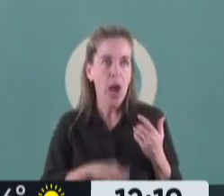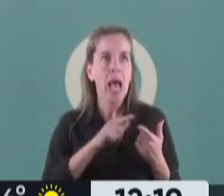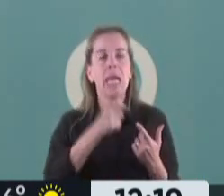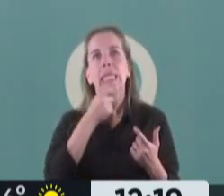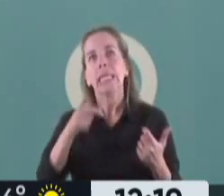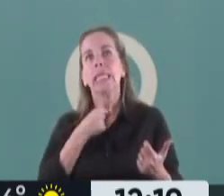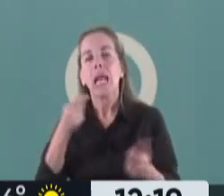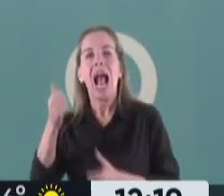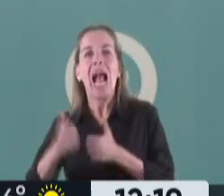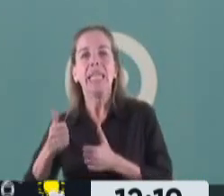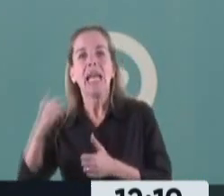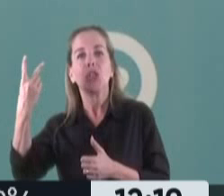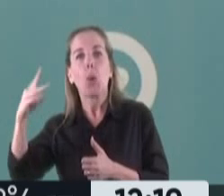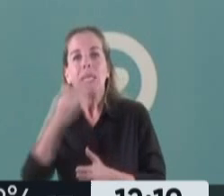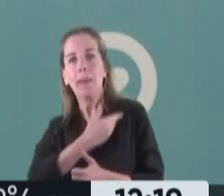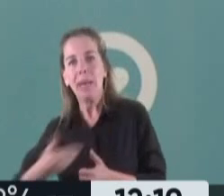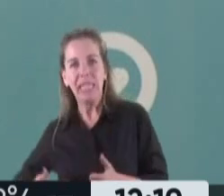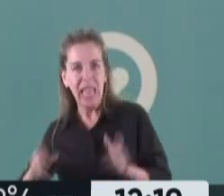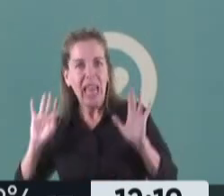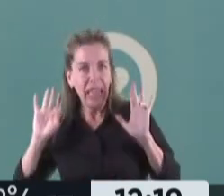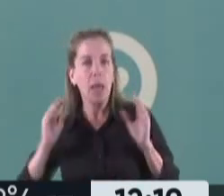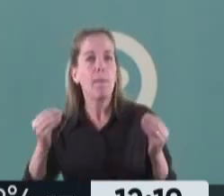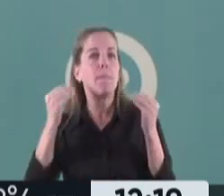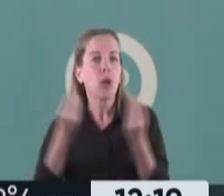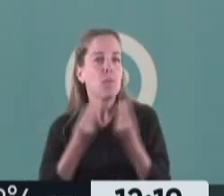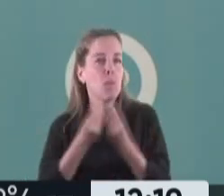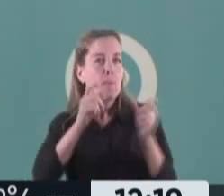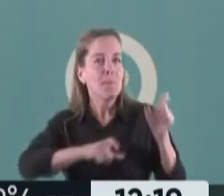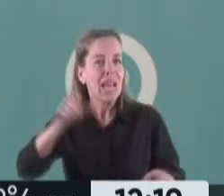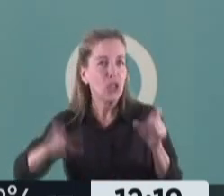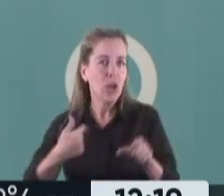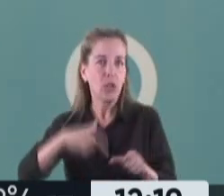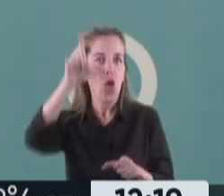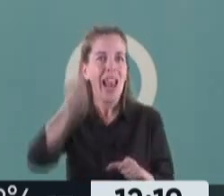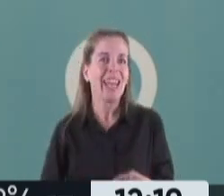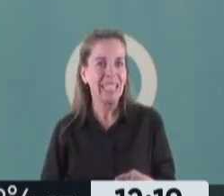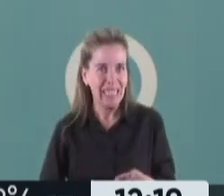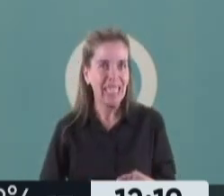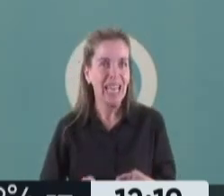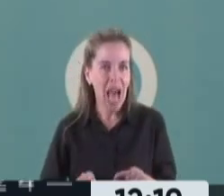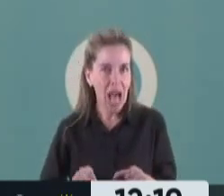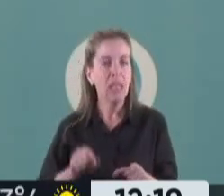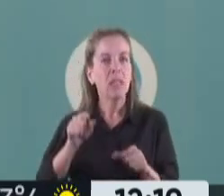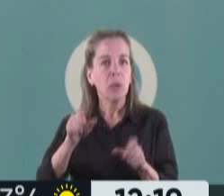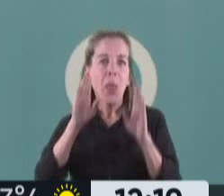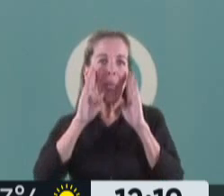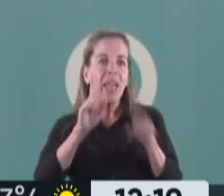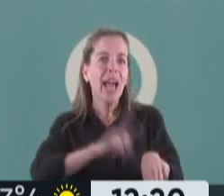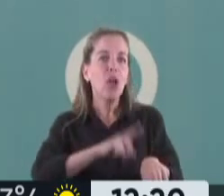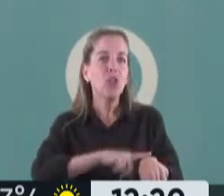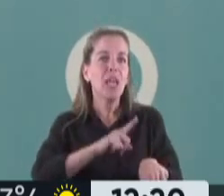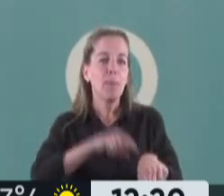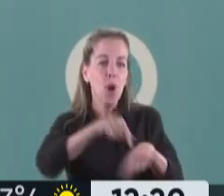candidato a vicepresidente, es porque cientos de miles de militantes a lo largo y ancho del país le han quitado tiempo a su familia,